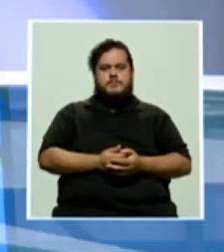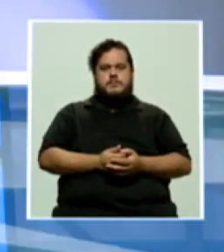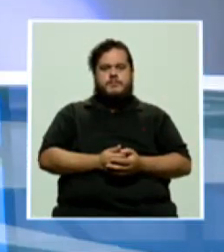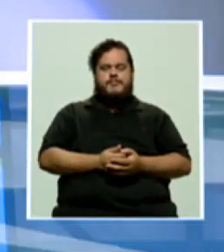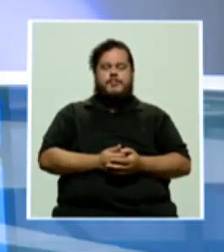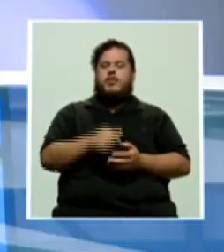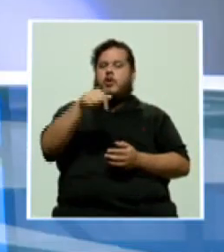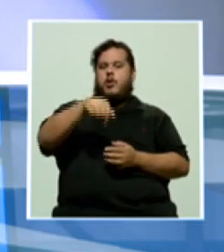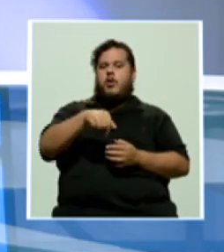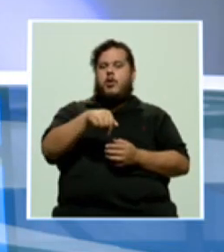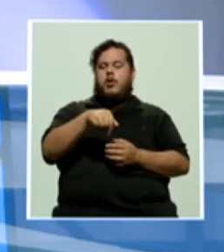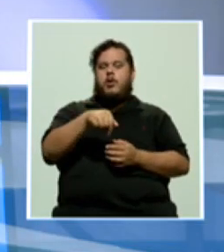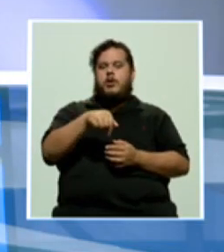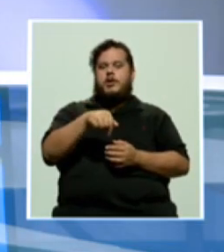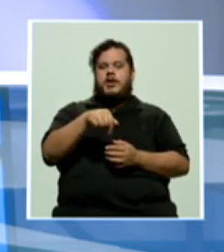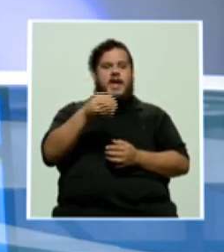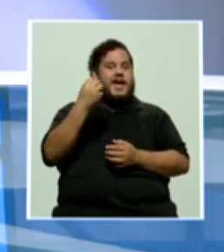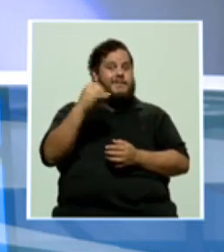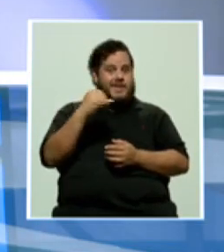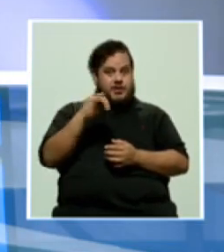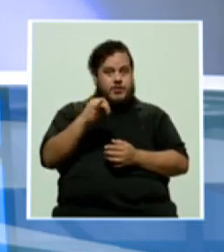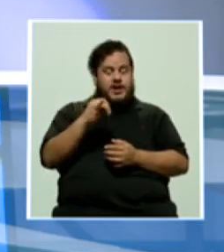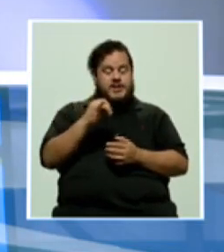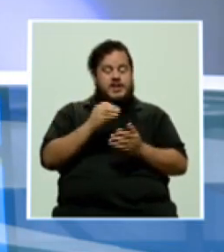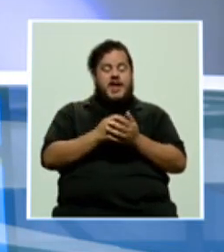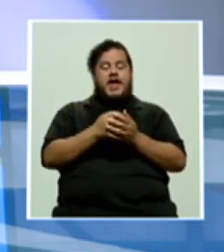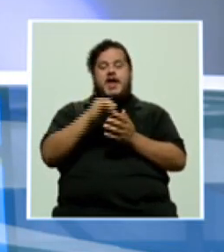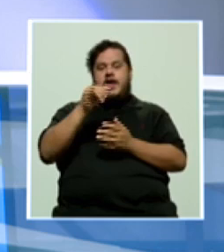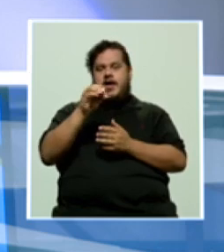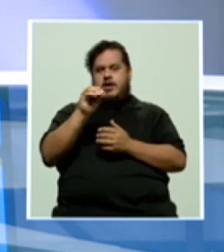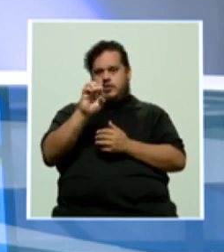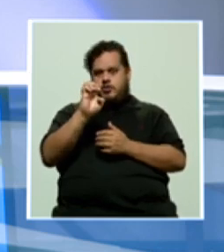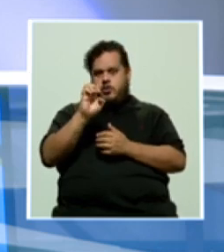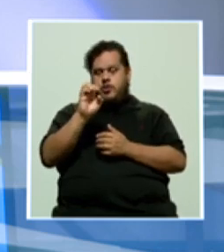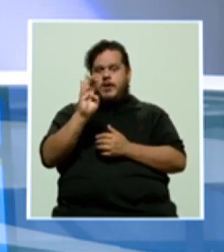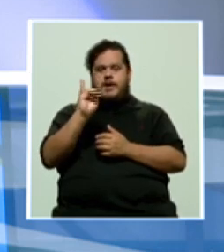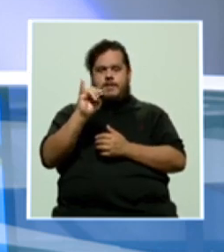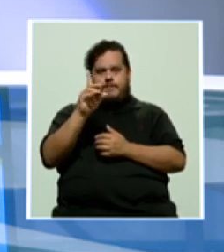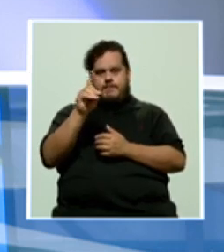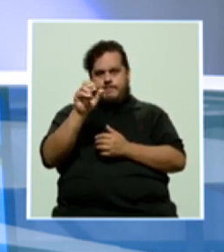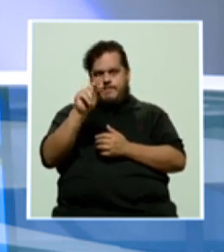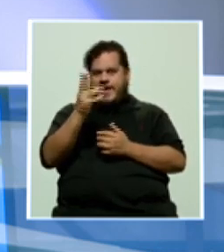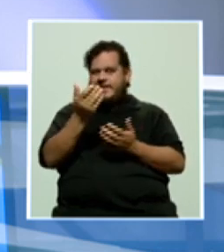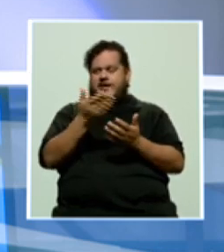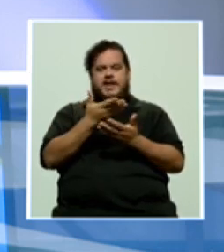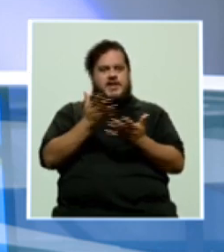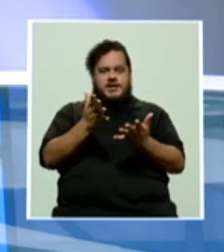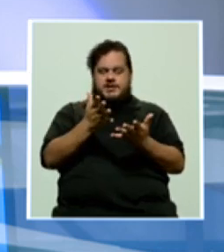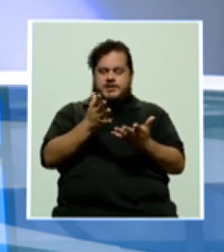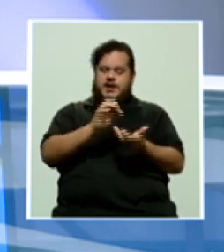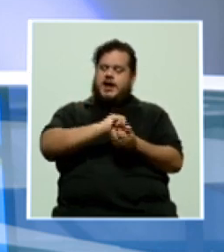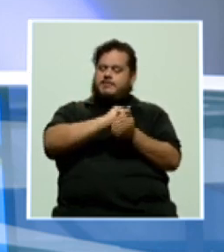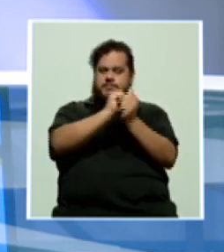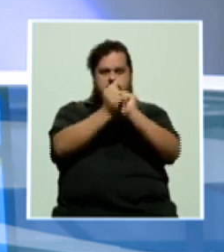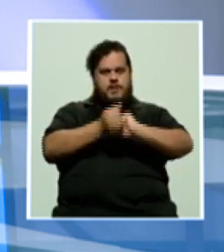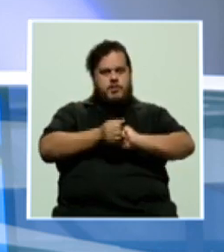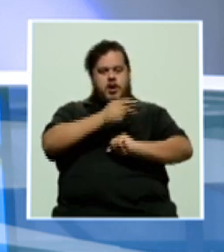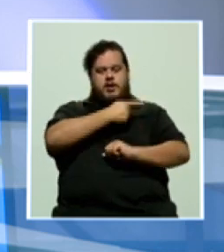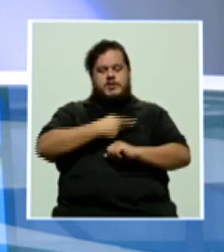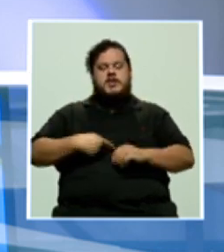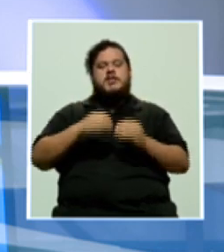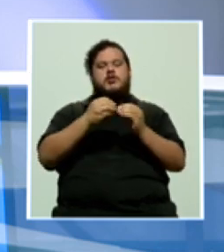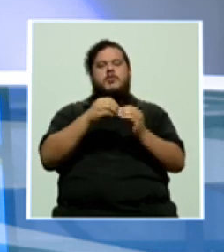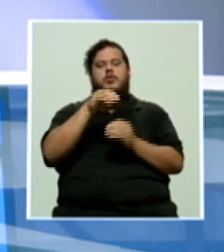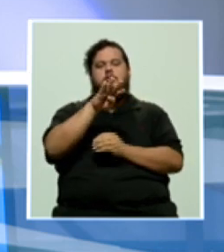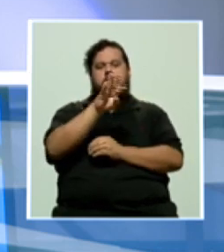Hoy martes, el demócrata Joe Biden fue finalmente investido como el presidente número